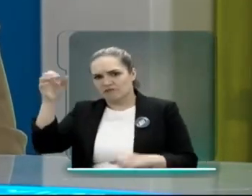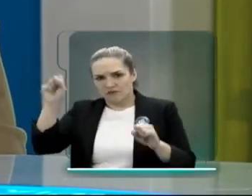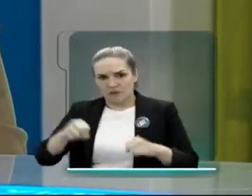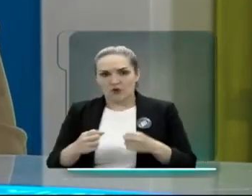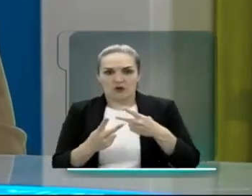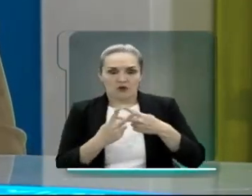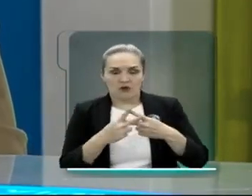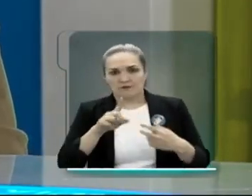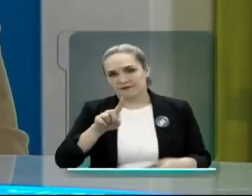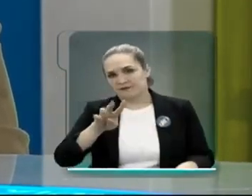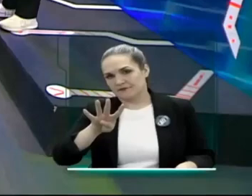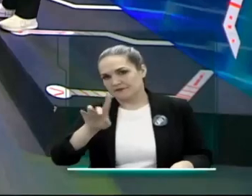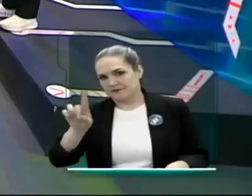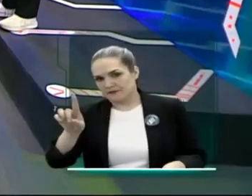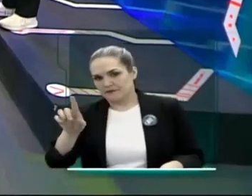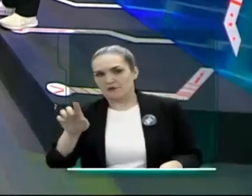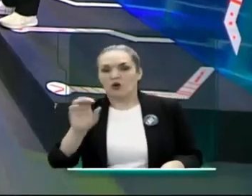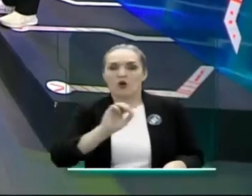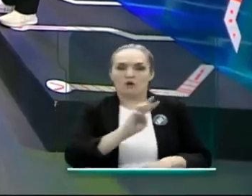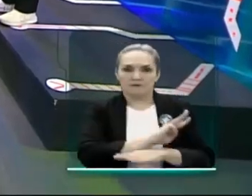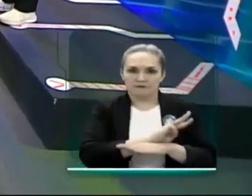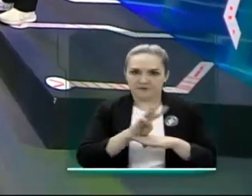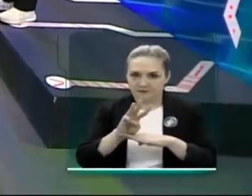numeral 141,